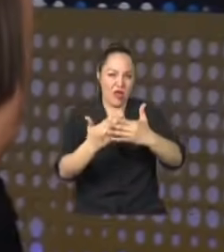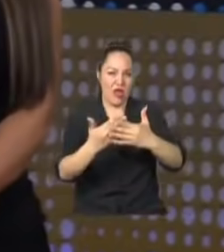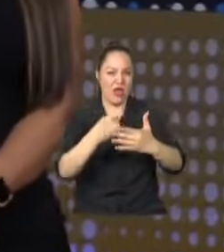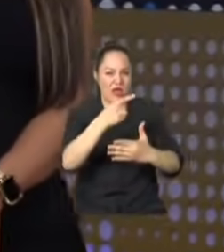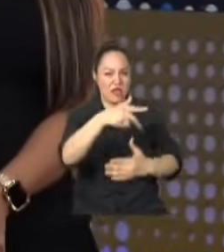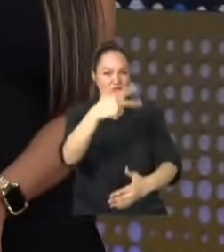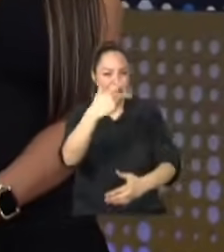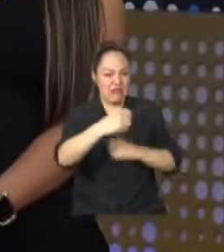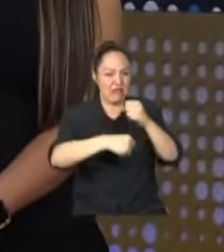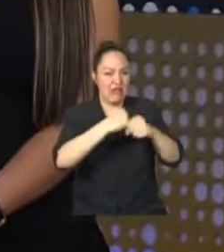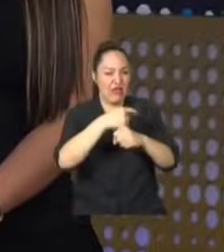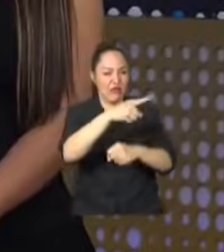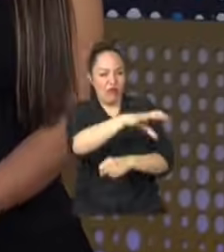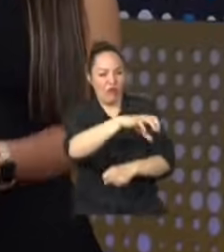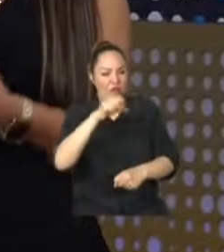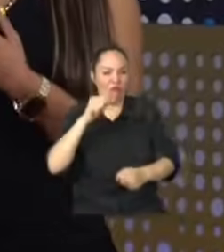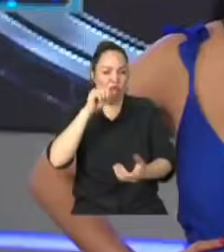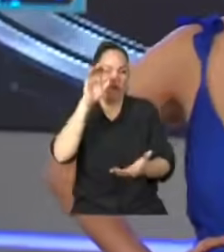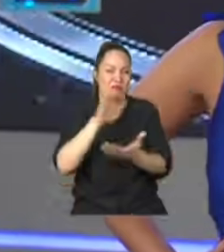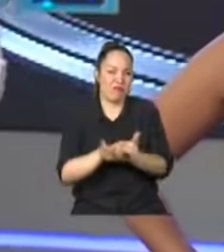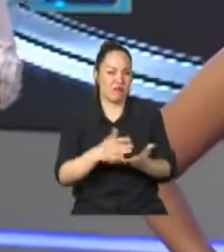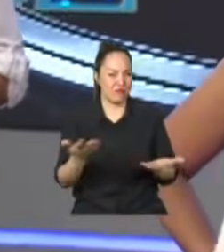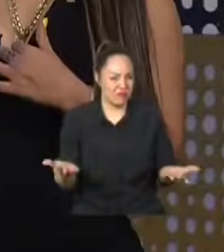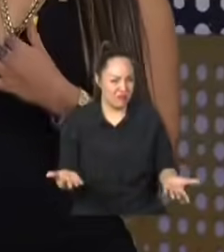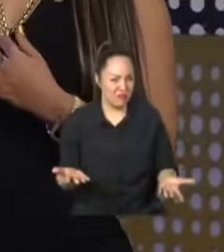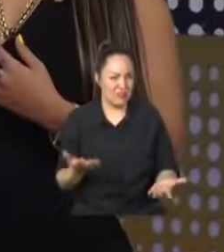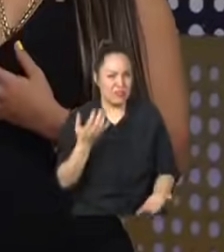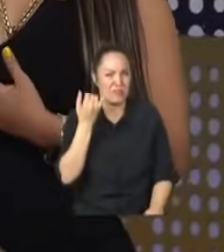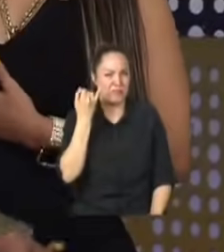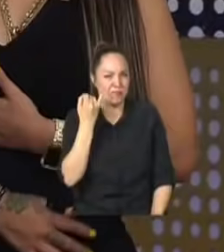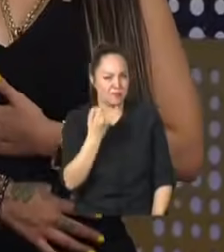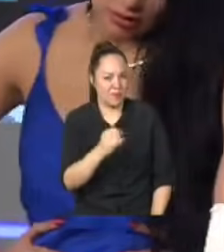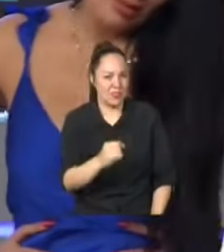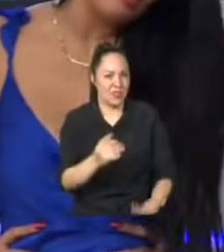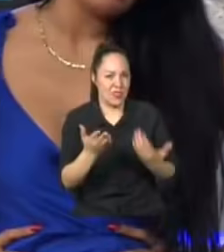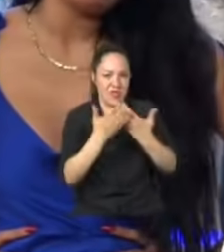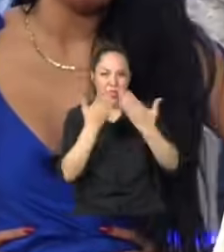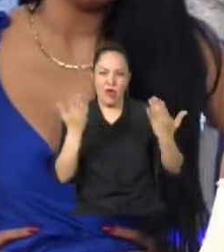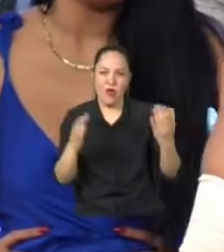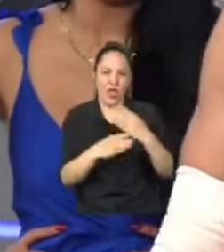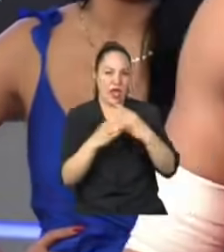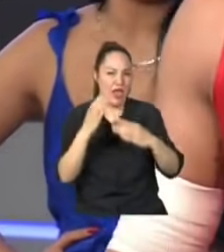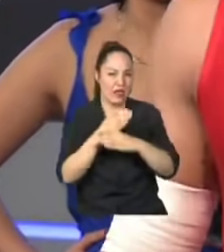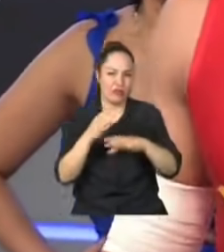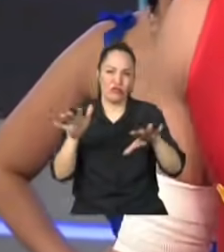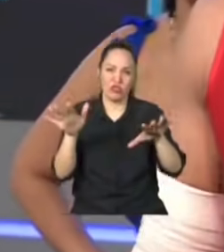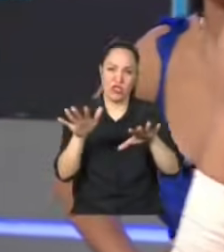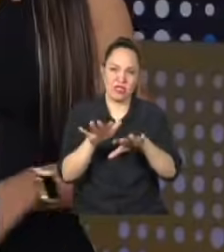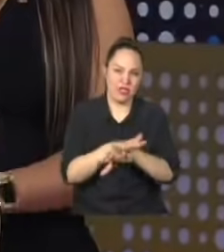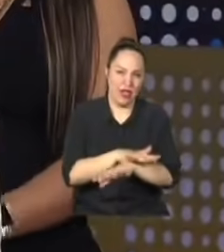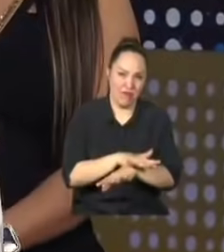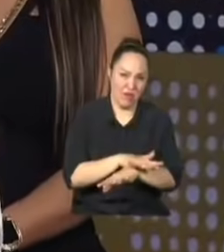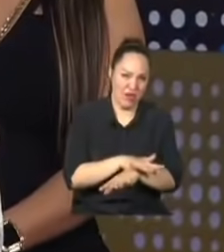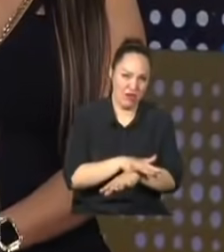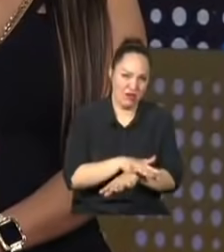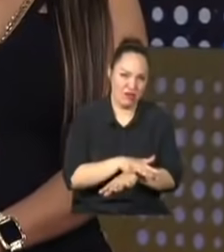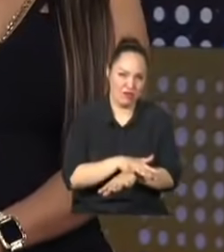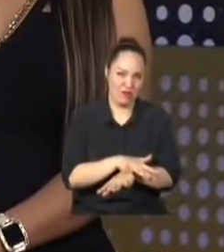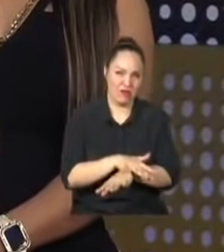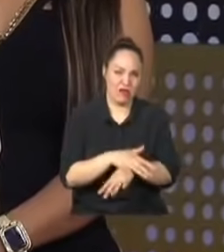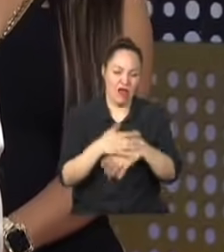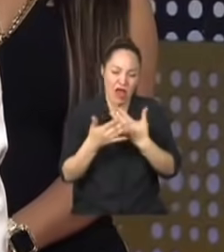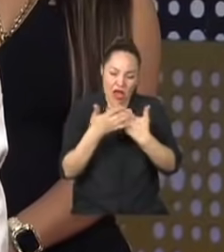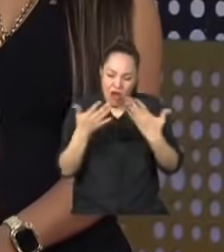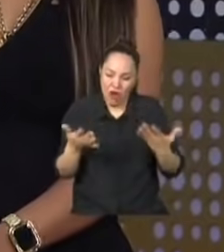años. Yo la conocí las a los cosas años, han cambiado. Y a los 16 la hice mi novia. Las cosas